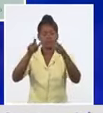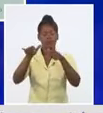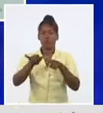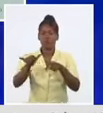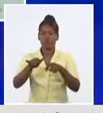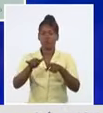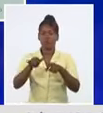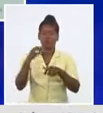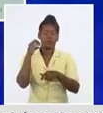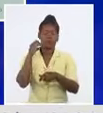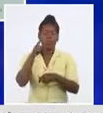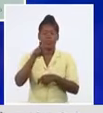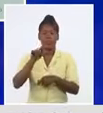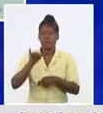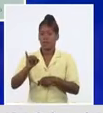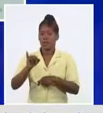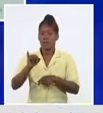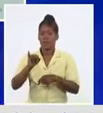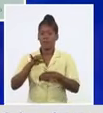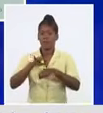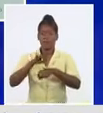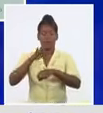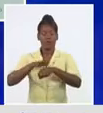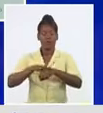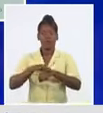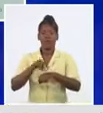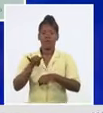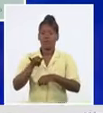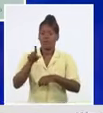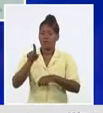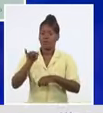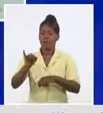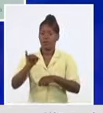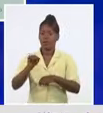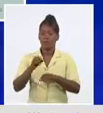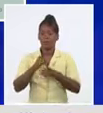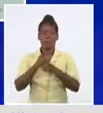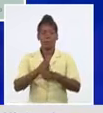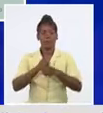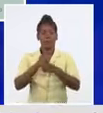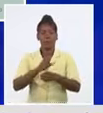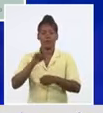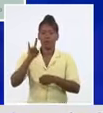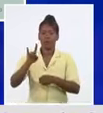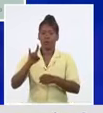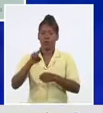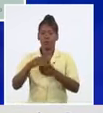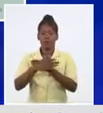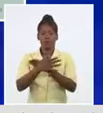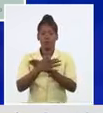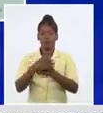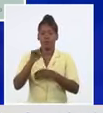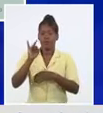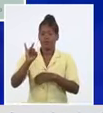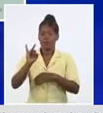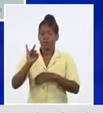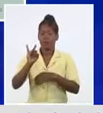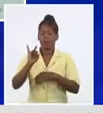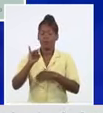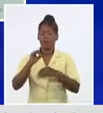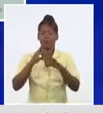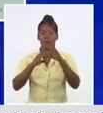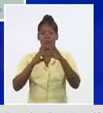16, al igual que Río Cauto, Pilón 9, Bayamo 7, Yara 5, Guisa 4 y Media